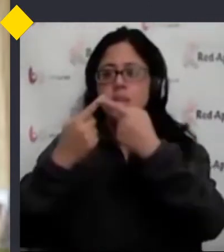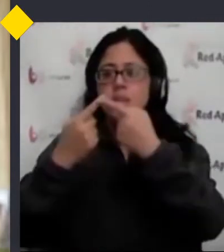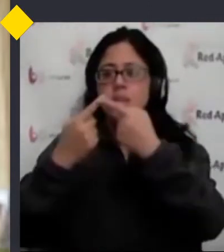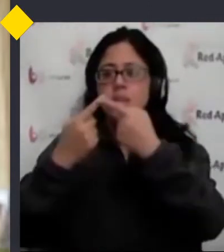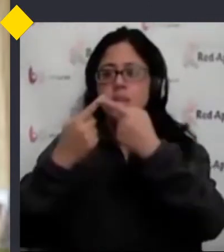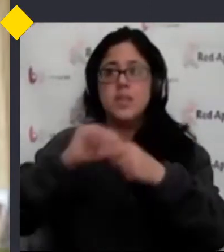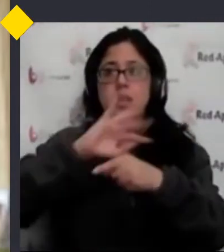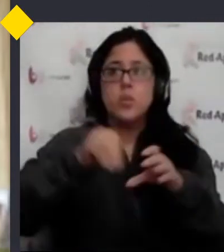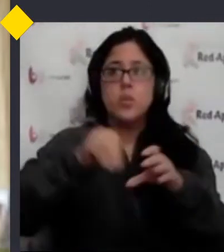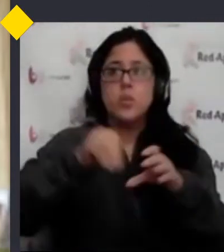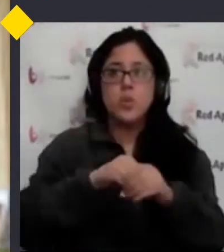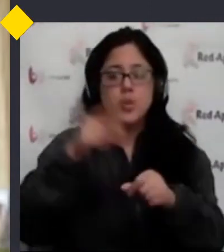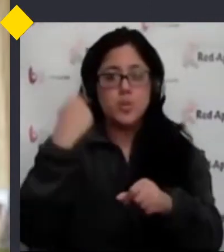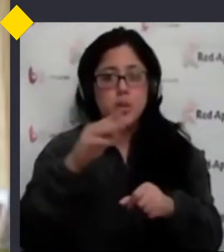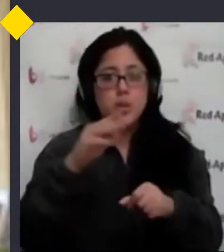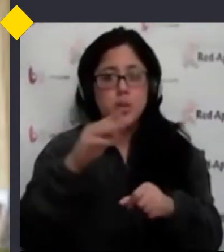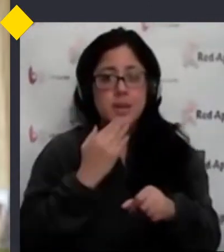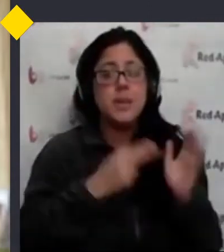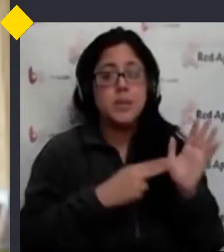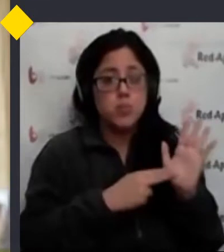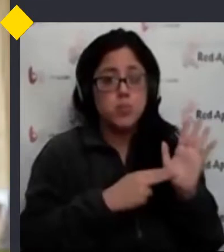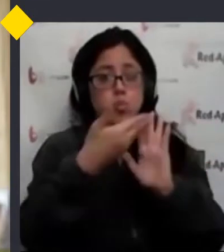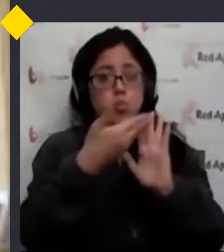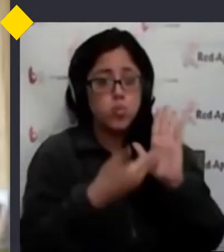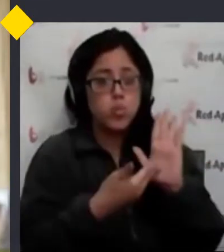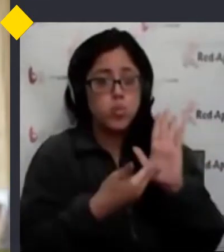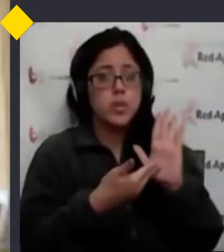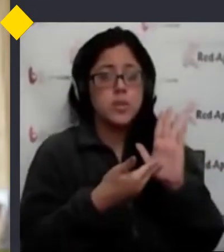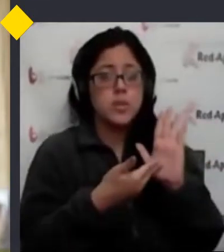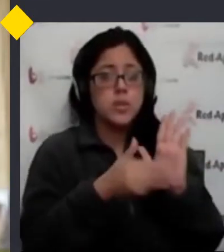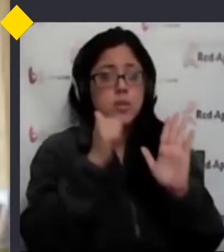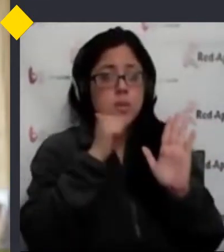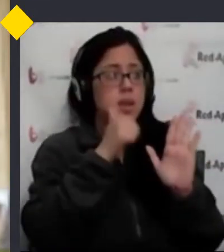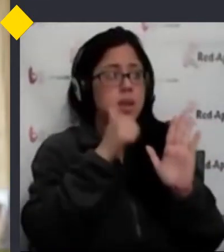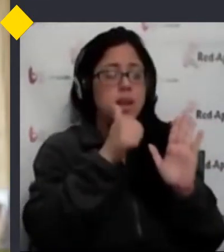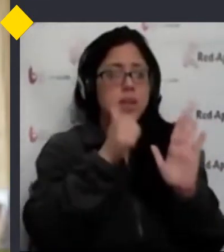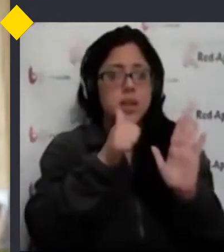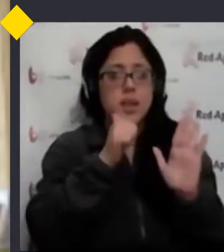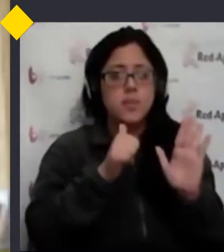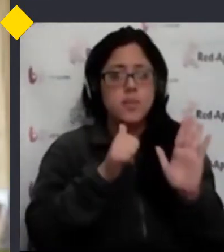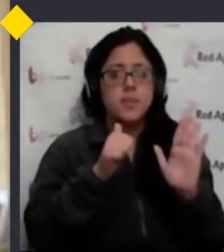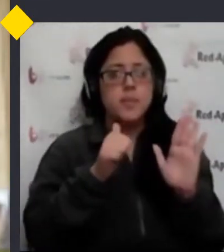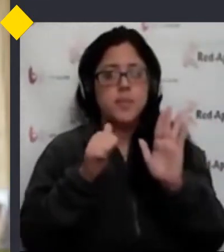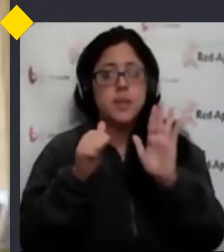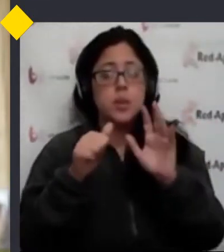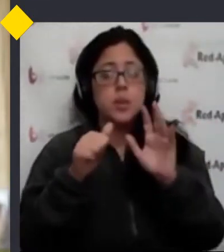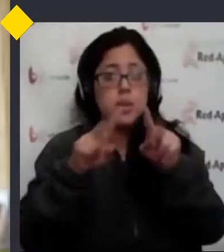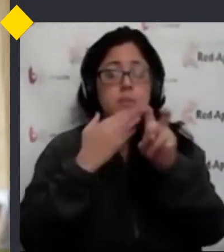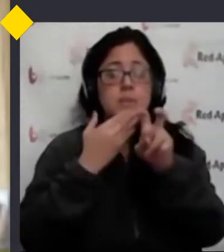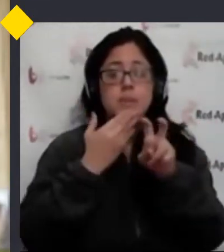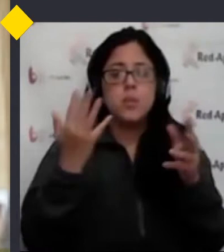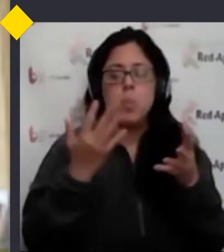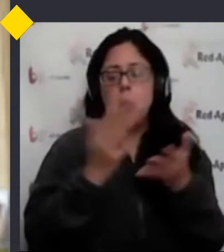hechos concretos también mostrar eso en su día a día. Desde factores y elementos, desde cómo se compone, por